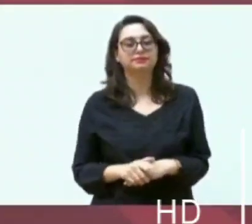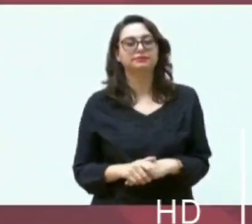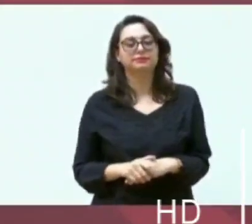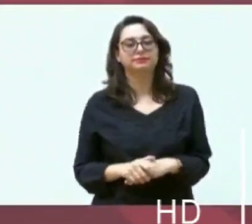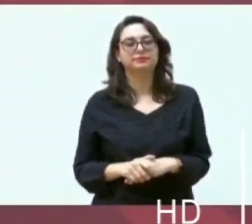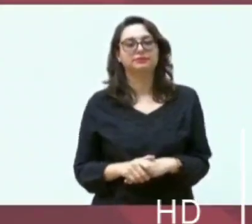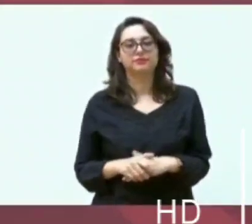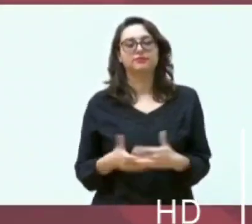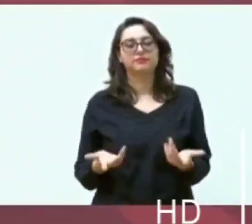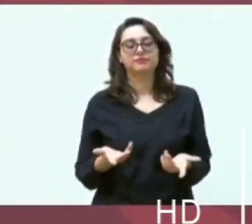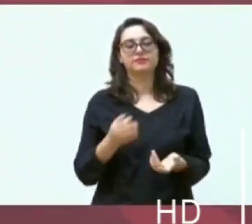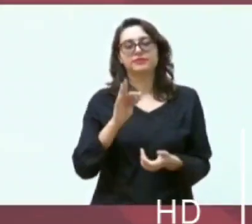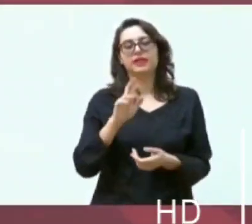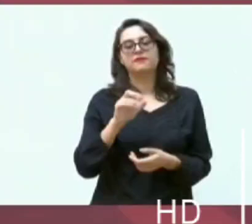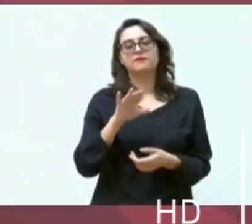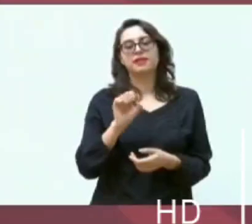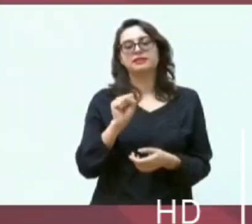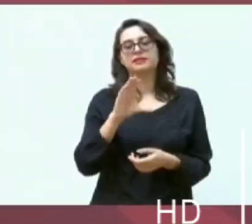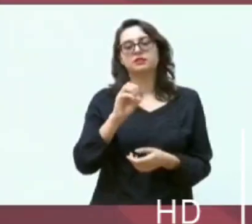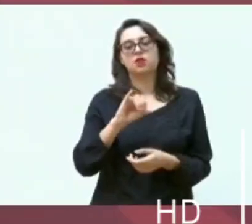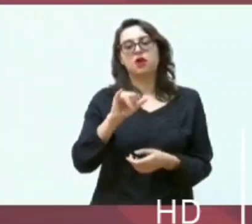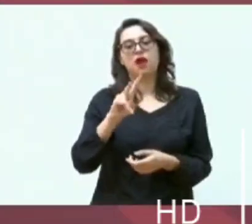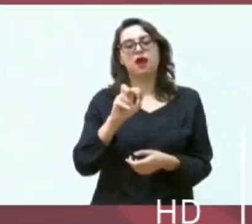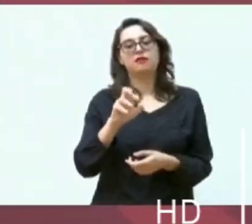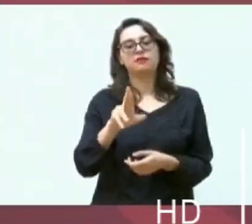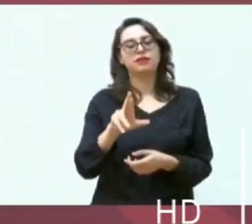Francisco Javier Santa María,